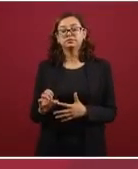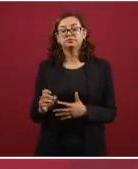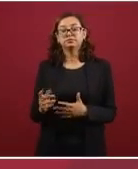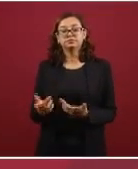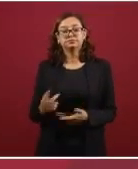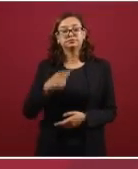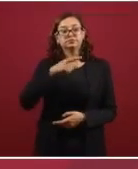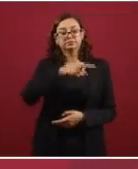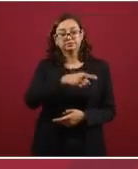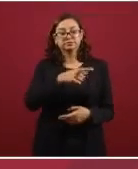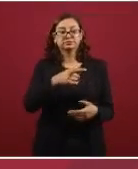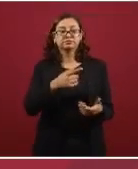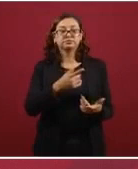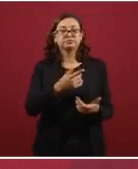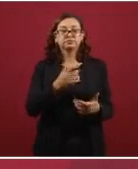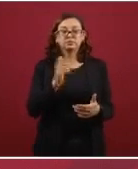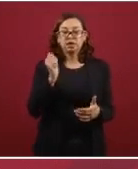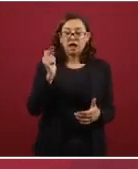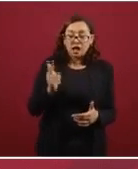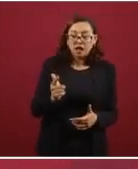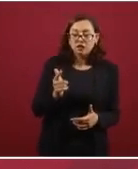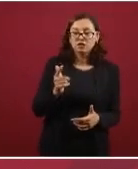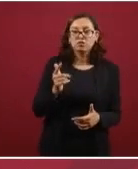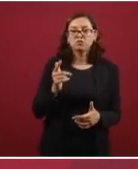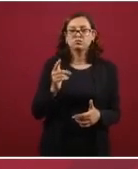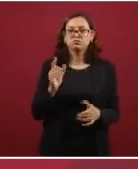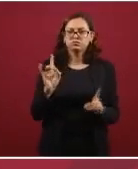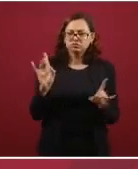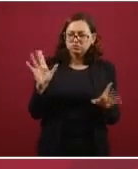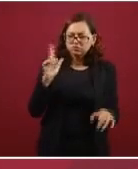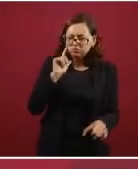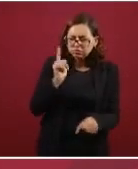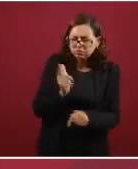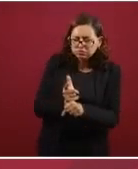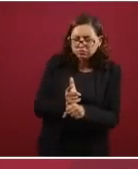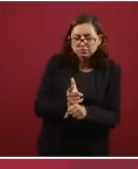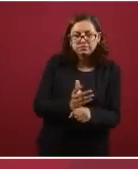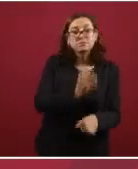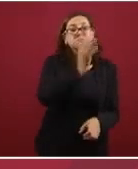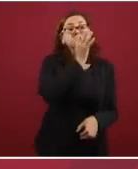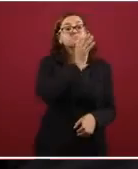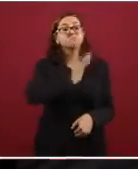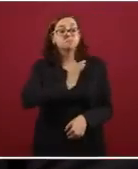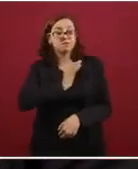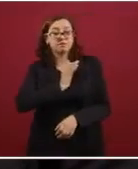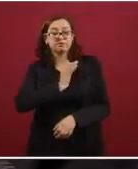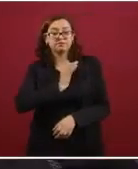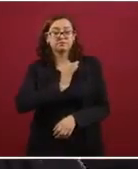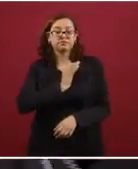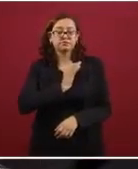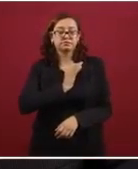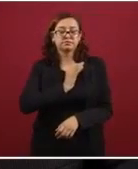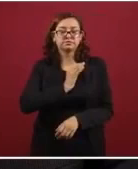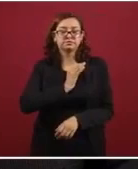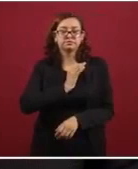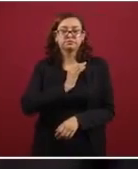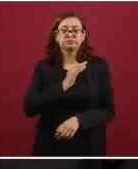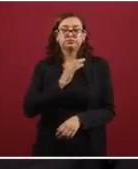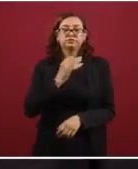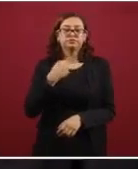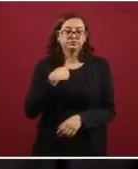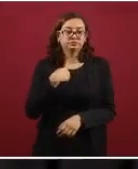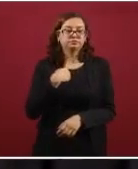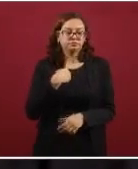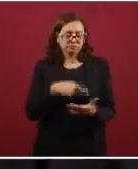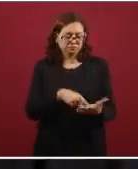informa, y la instrucción que tiene es que se proceda